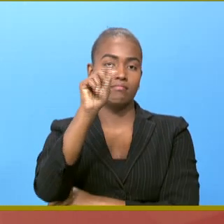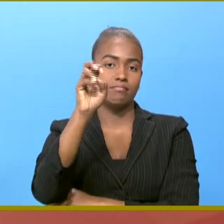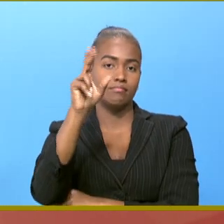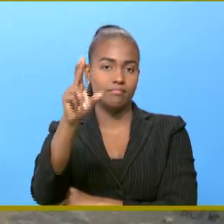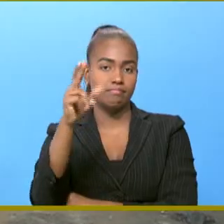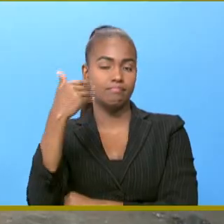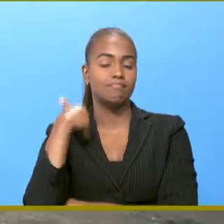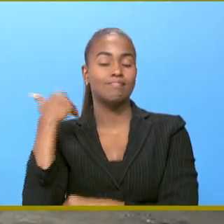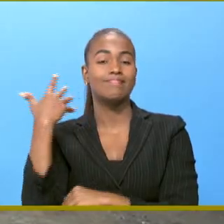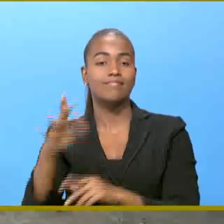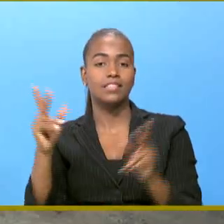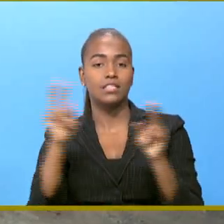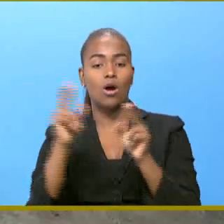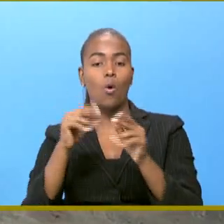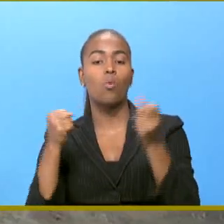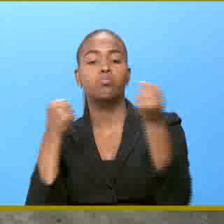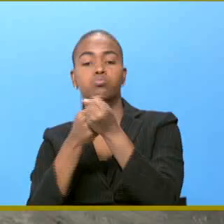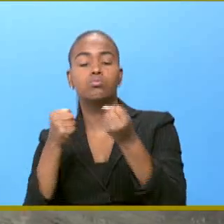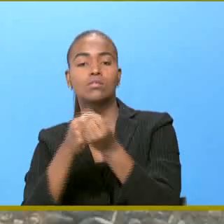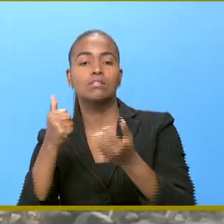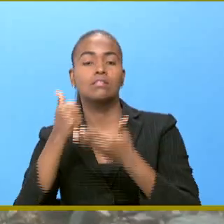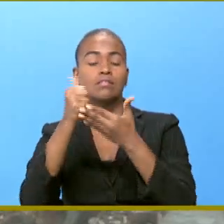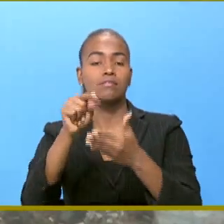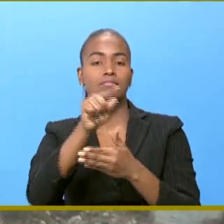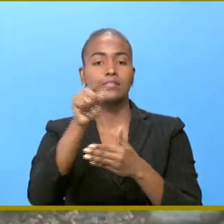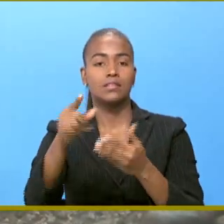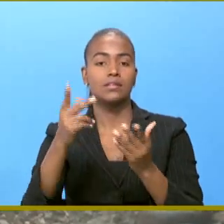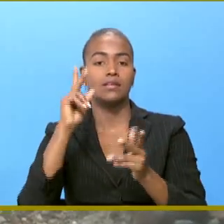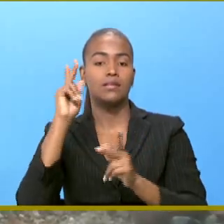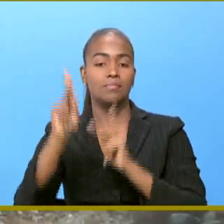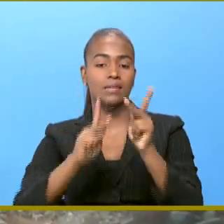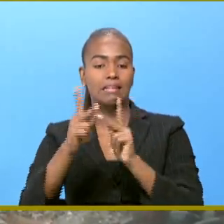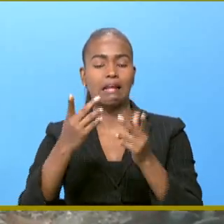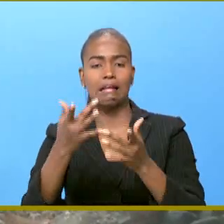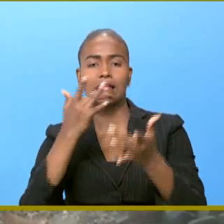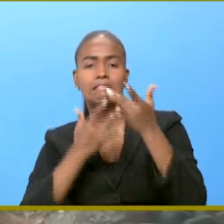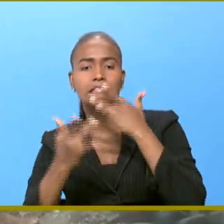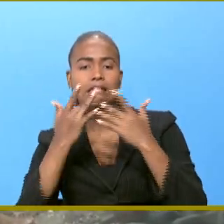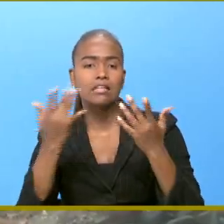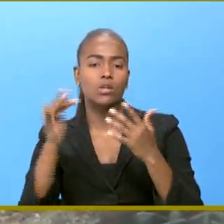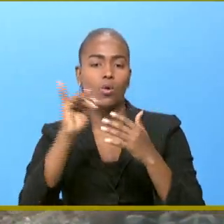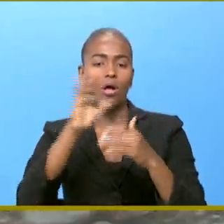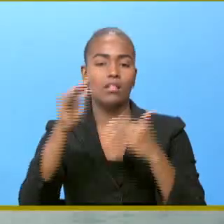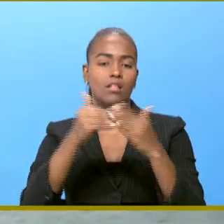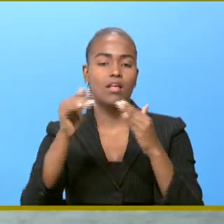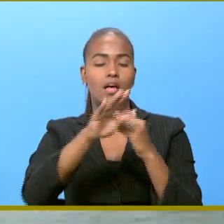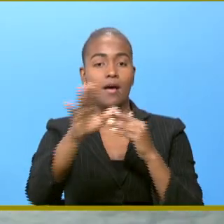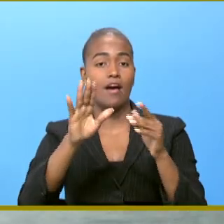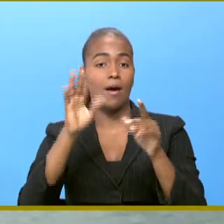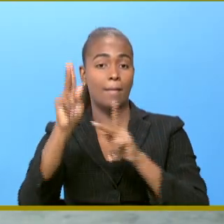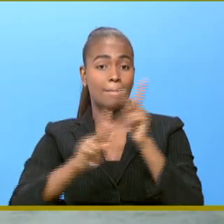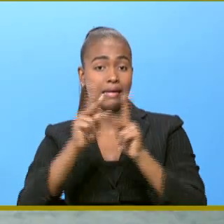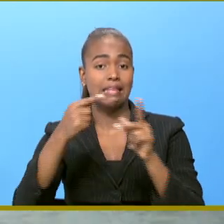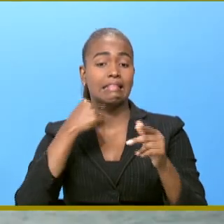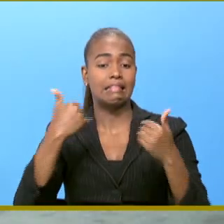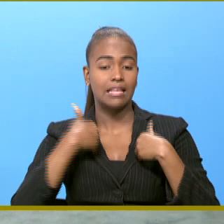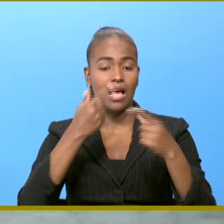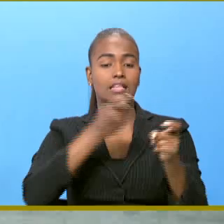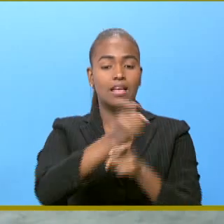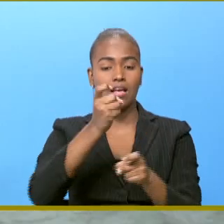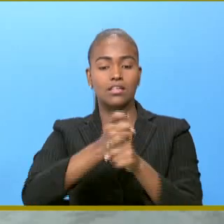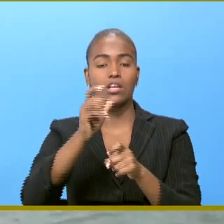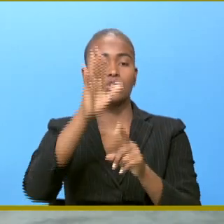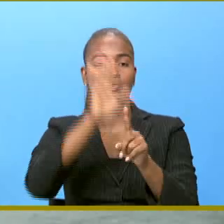pues han estado acudiendo en ayuda de los damnificados y todas las personas que han sufrido daños severos en